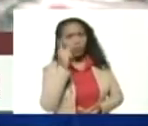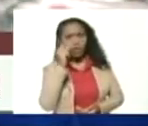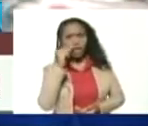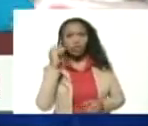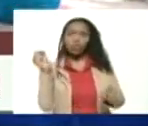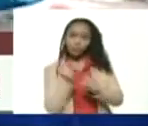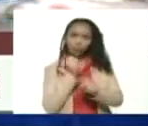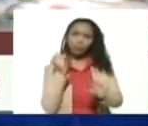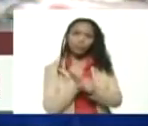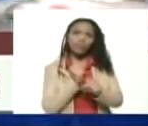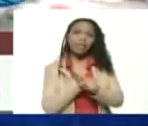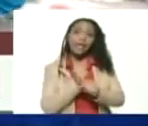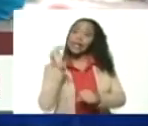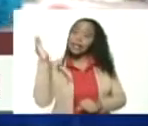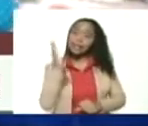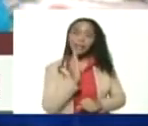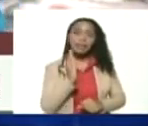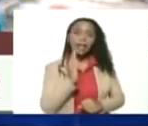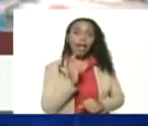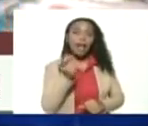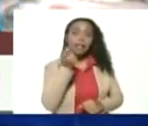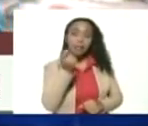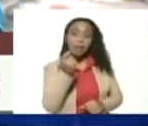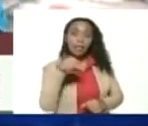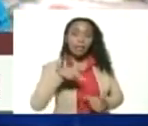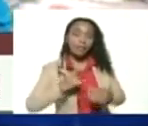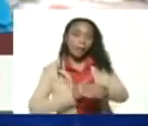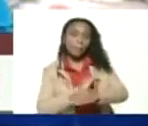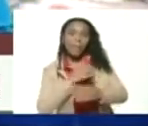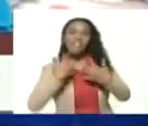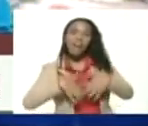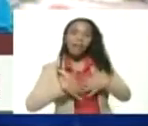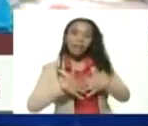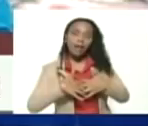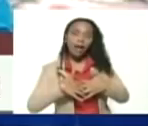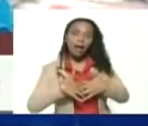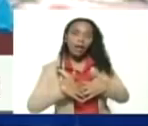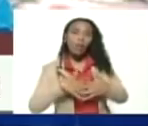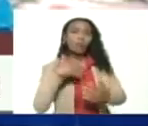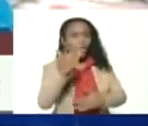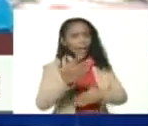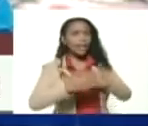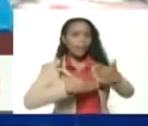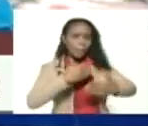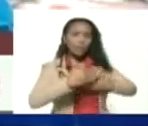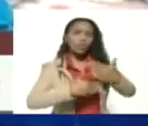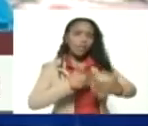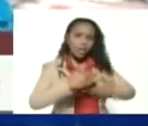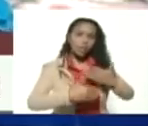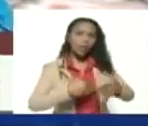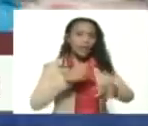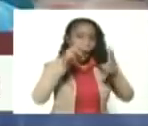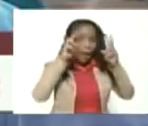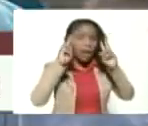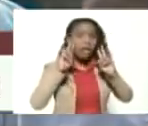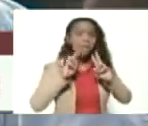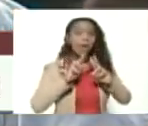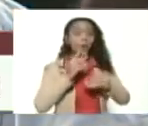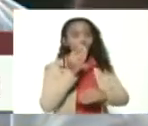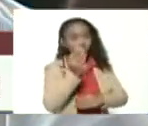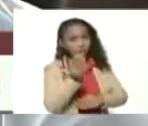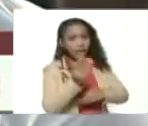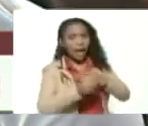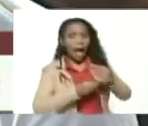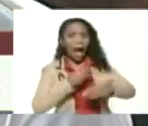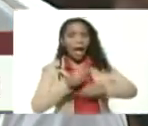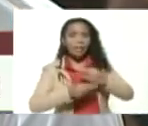trabajadores que reciben la semilla en esta planta, ustedes que van procesando la semilla, que la limpian, ustedes que